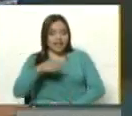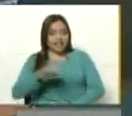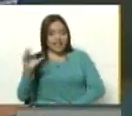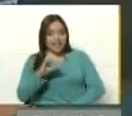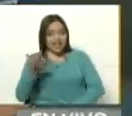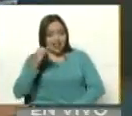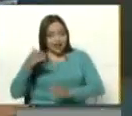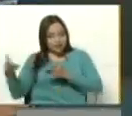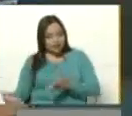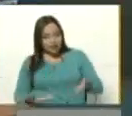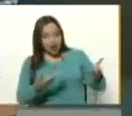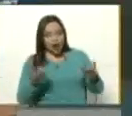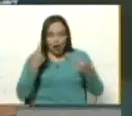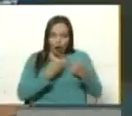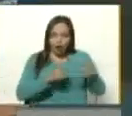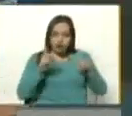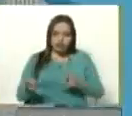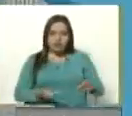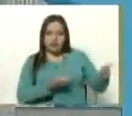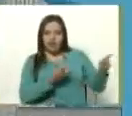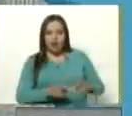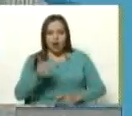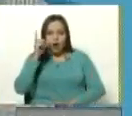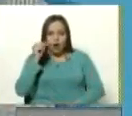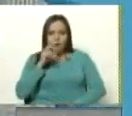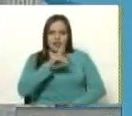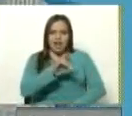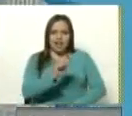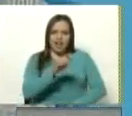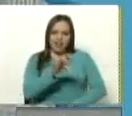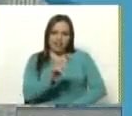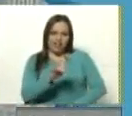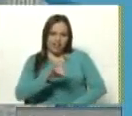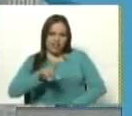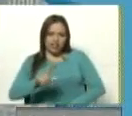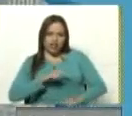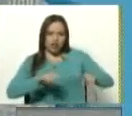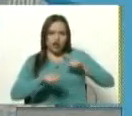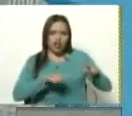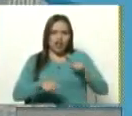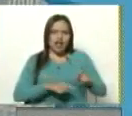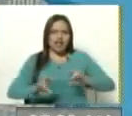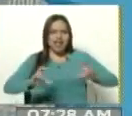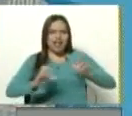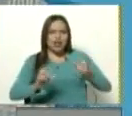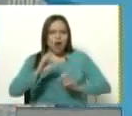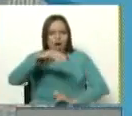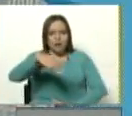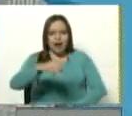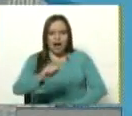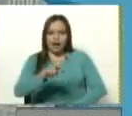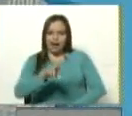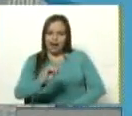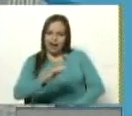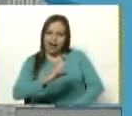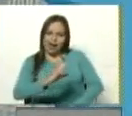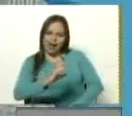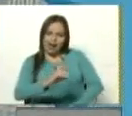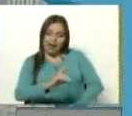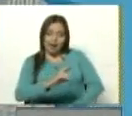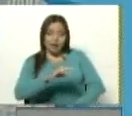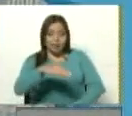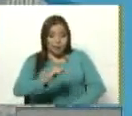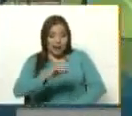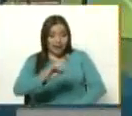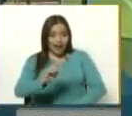nuestro siguiente invitado. Se trata de Rafael Fernández Soto, coordinador de Radio Macarao 100.3 FM en Caracas. ¿Cómo